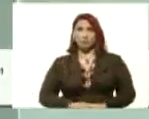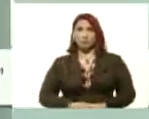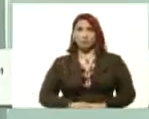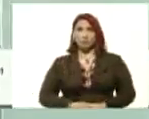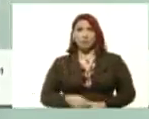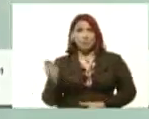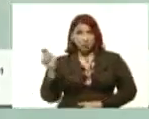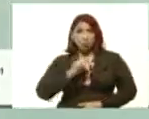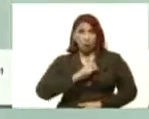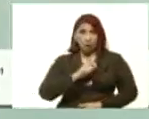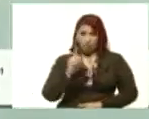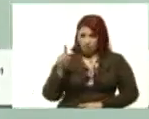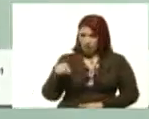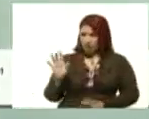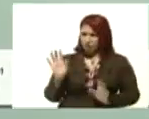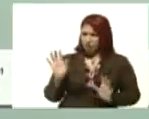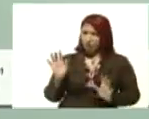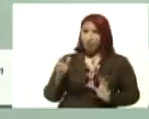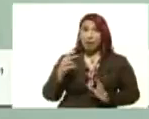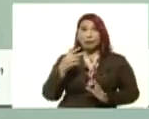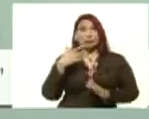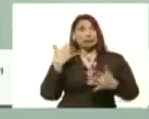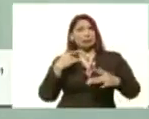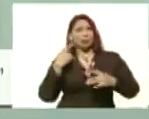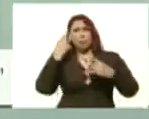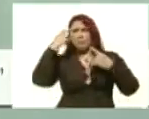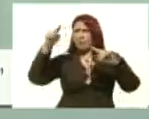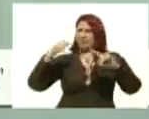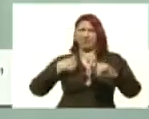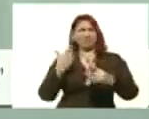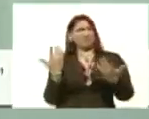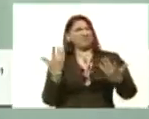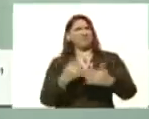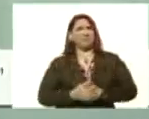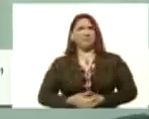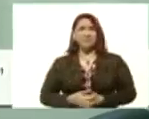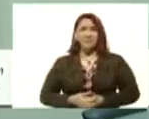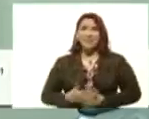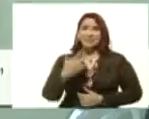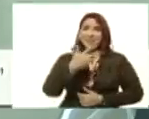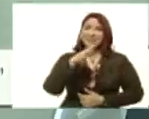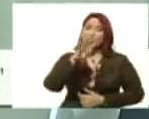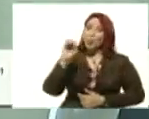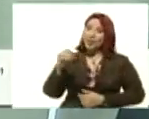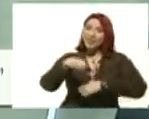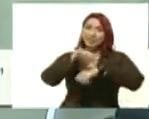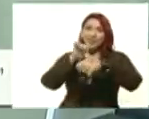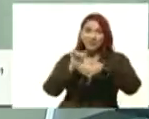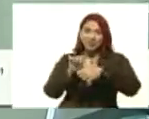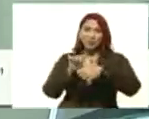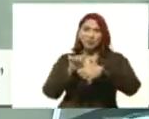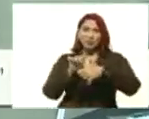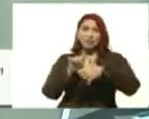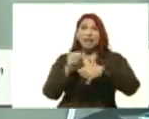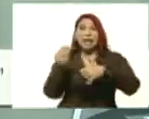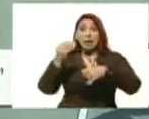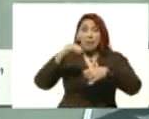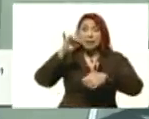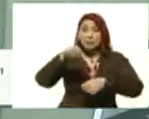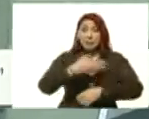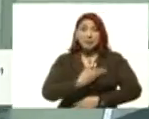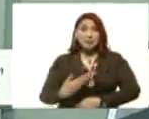¿Mensuales también? 300, yo estoy perdido aquí. 340 intervenciones quirúrgicas. Además,